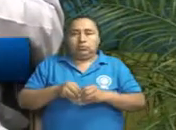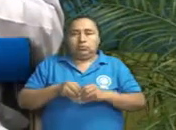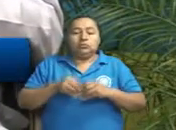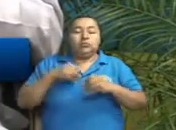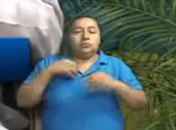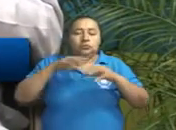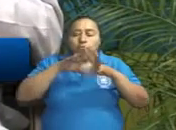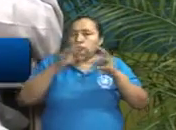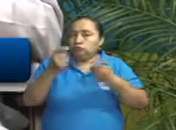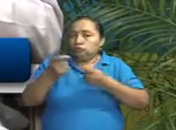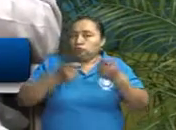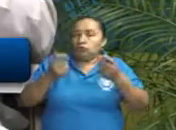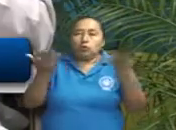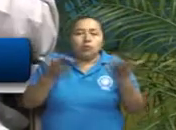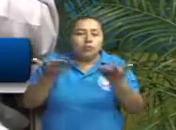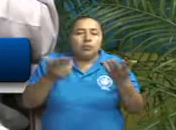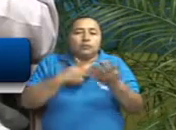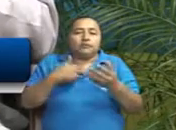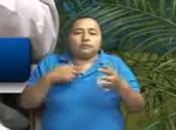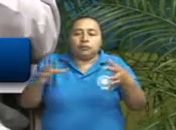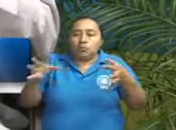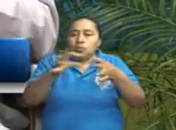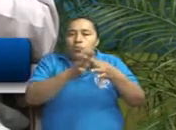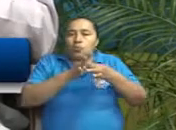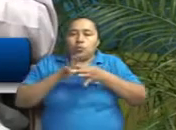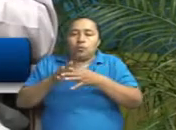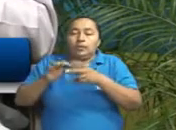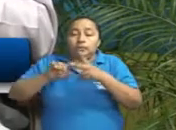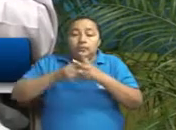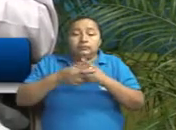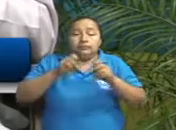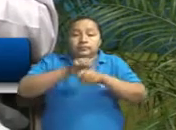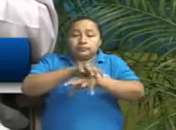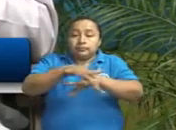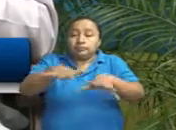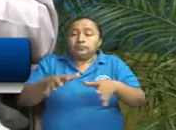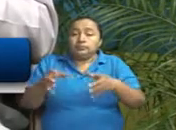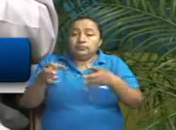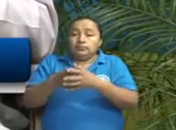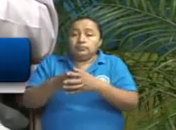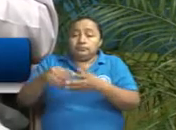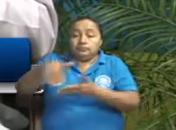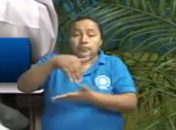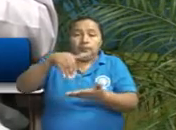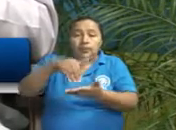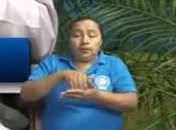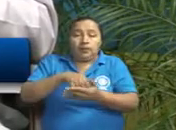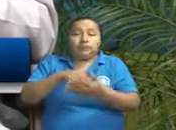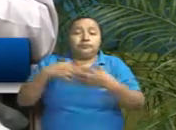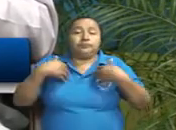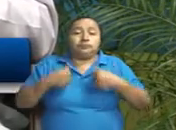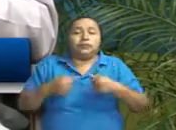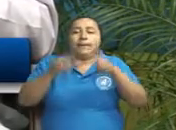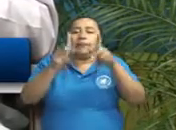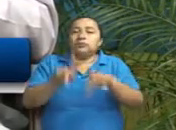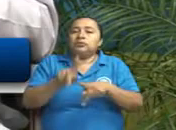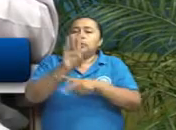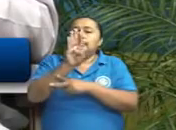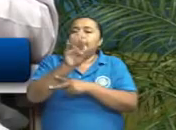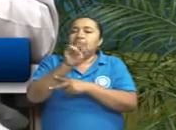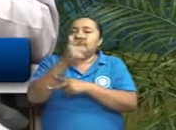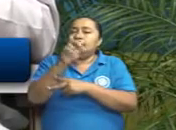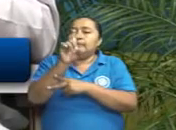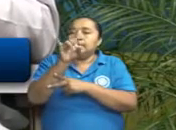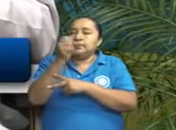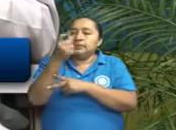en un manejo de forma conjunta desde la red comunitaria, desde los centros de salud, desde brigadistas, de todo el